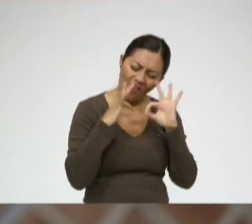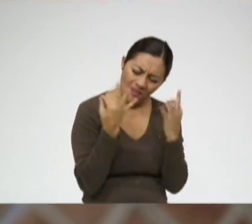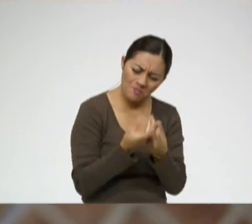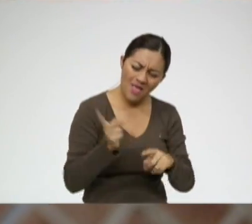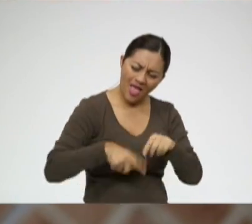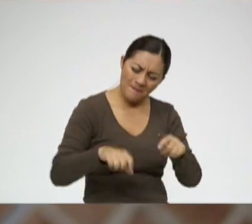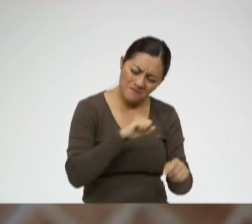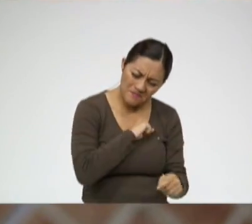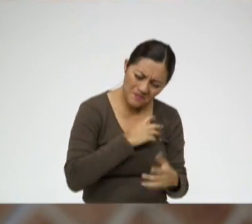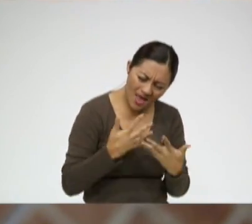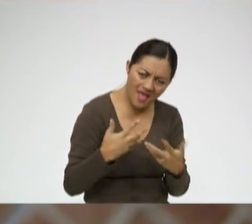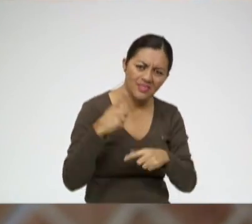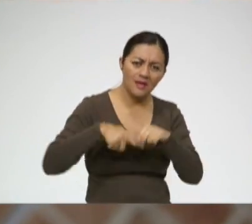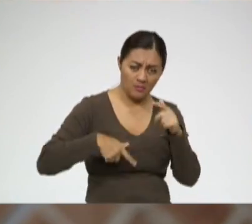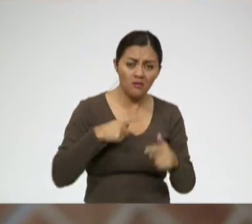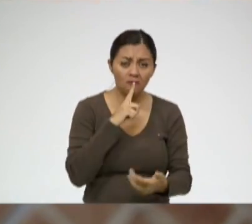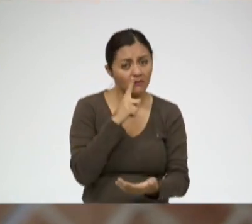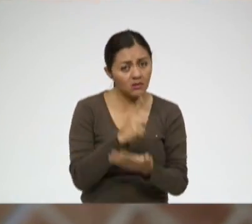todas las personas que